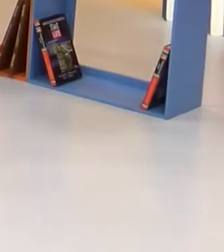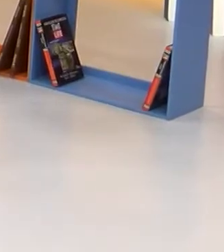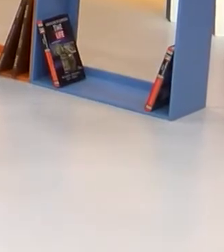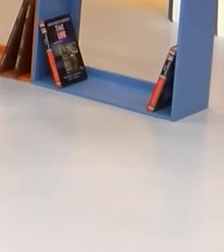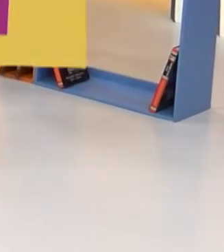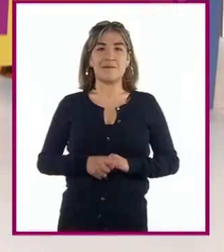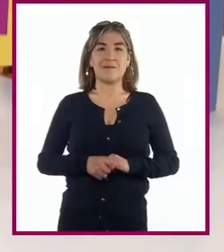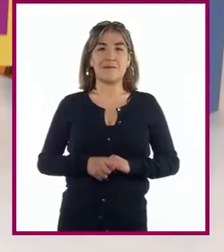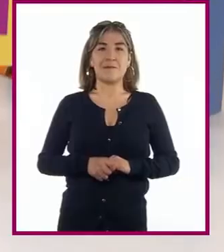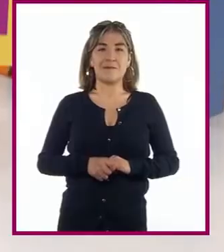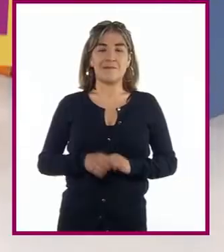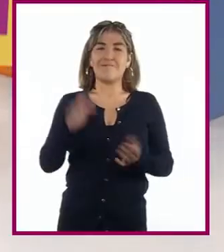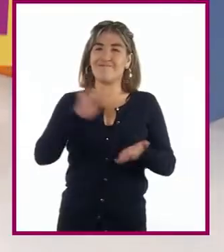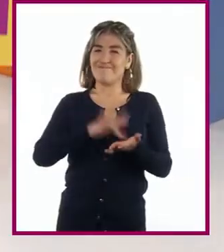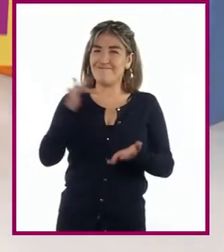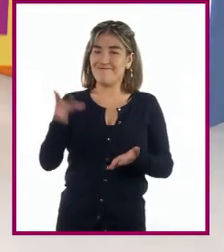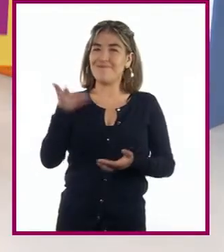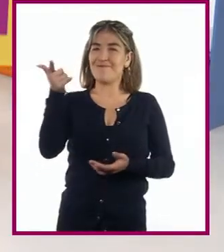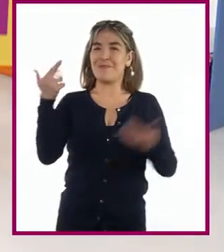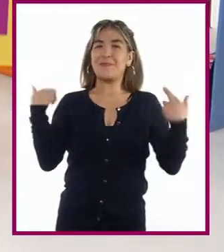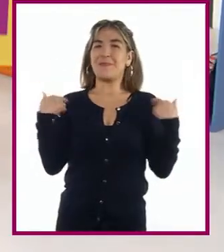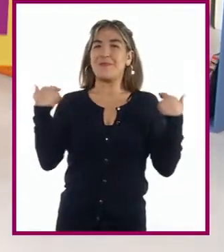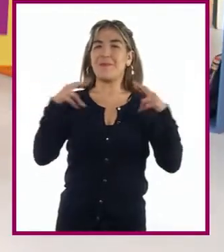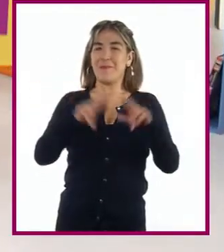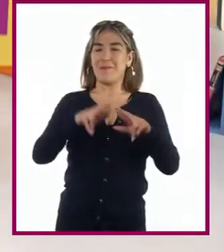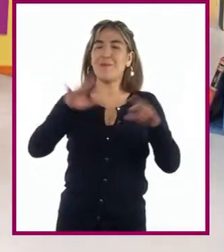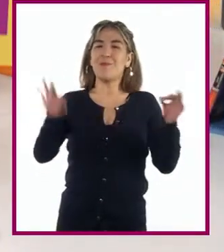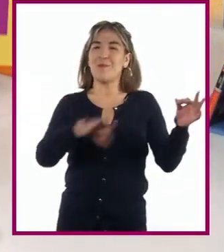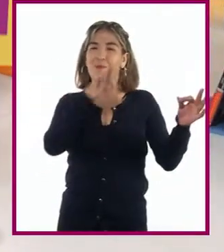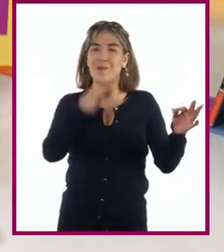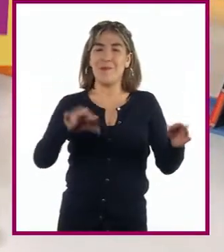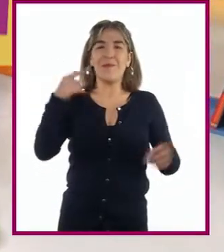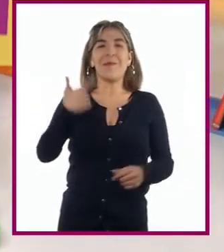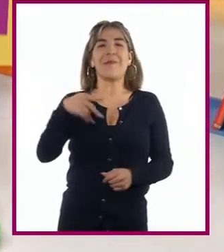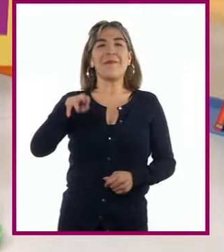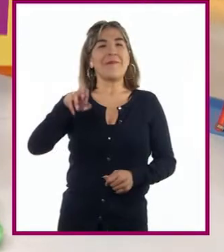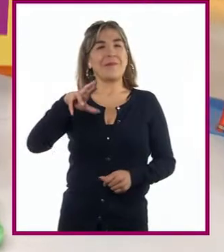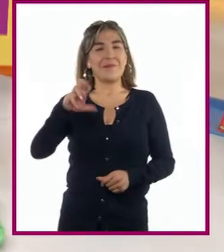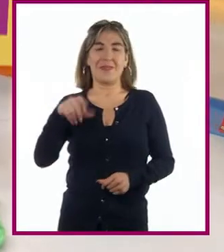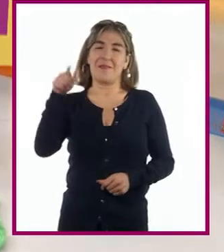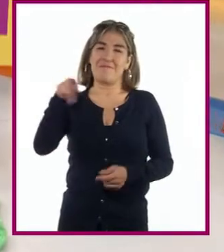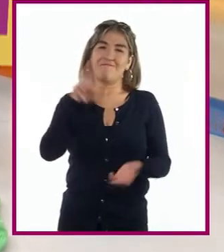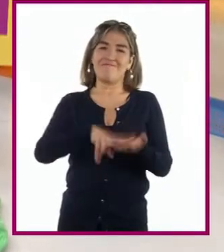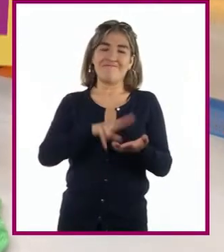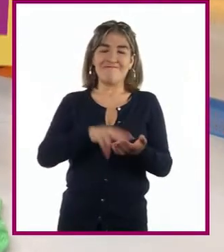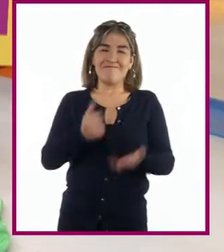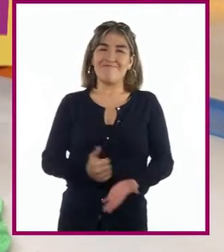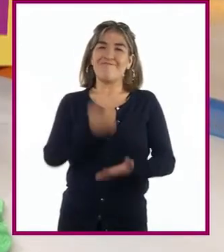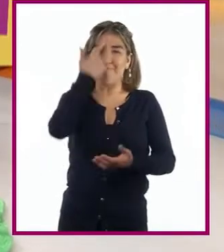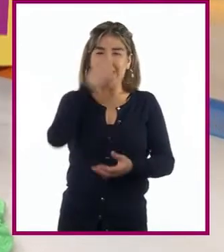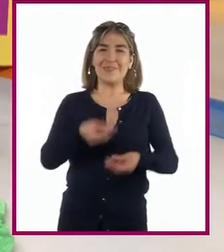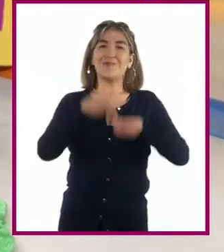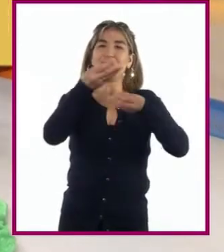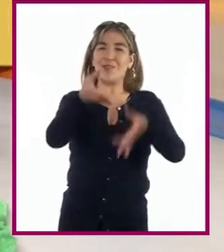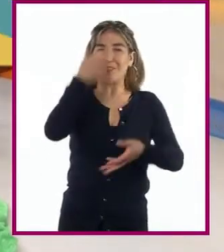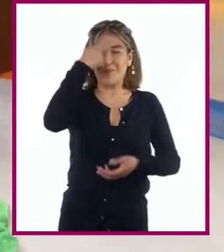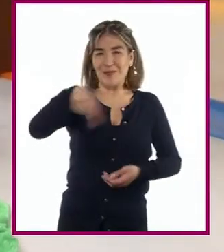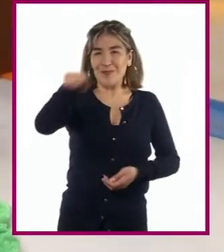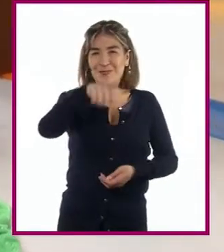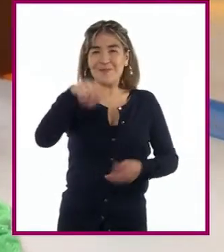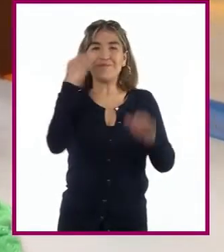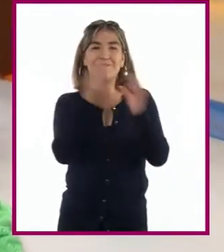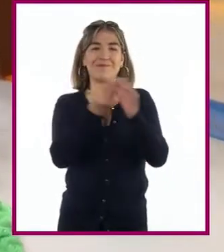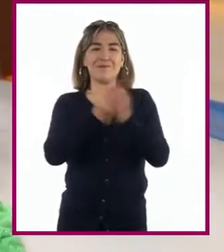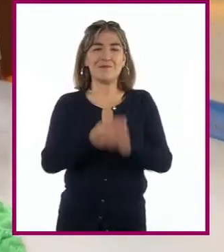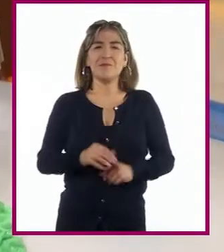Le agradecemos al músico Genaro por su valiosa y generosa aportación a la sesión. A ustedes en casa, ¿qué les